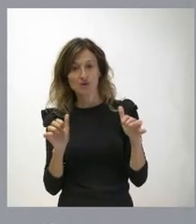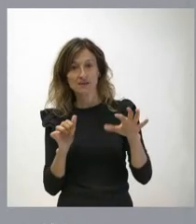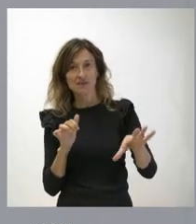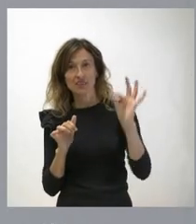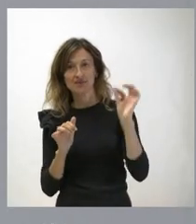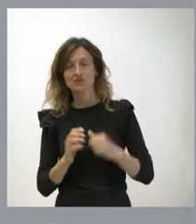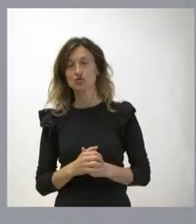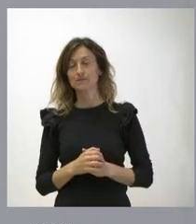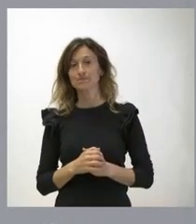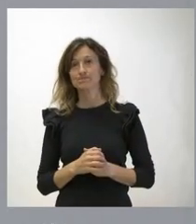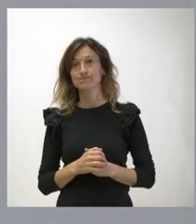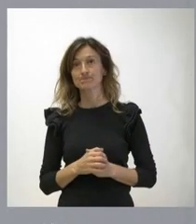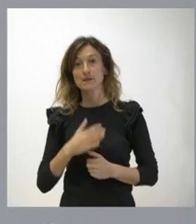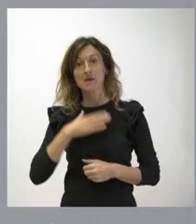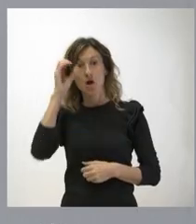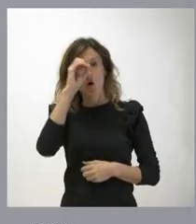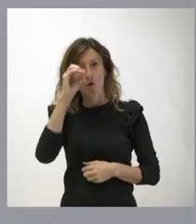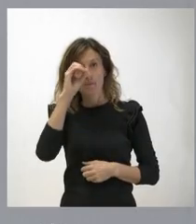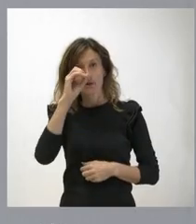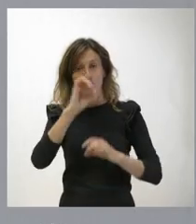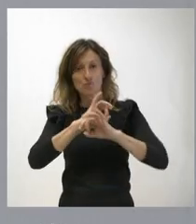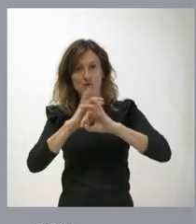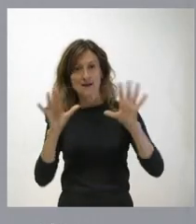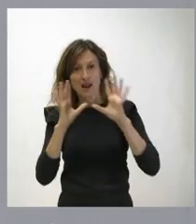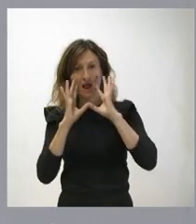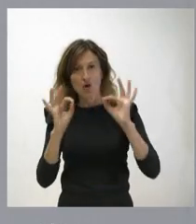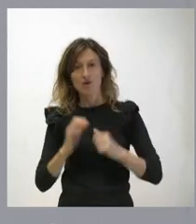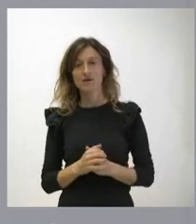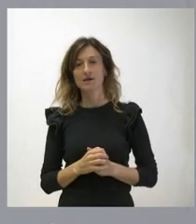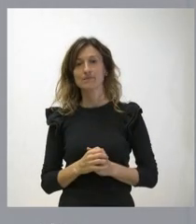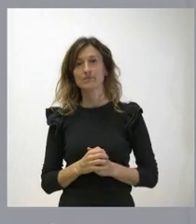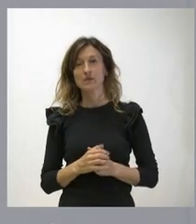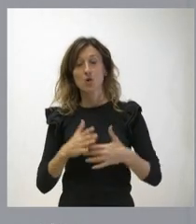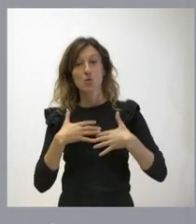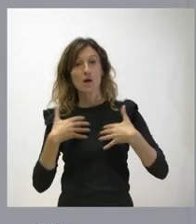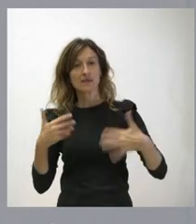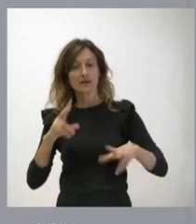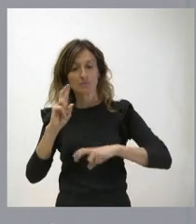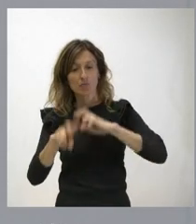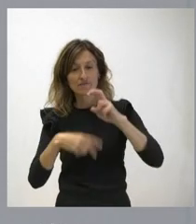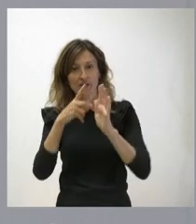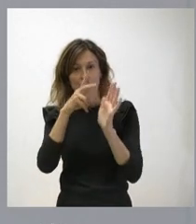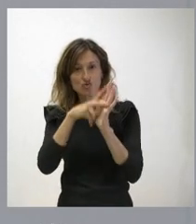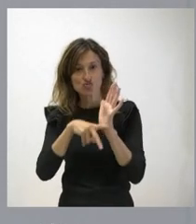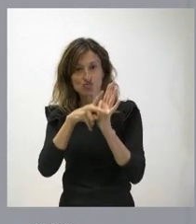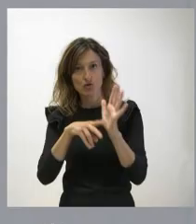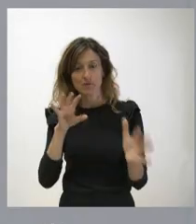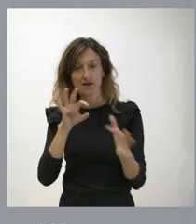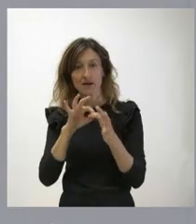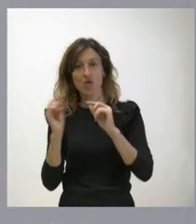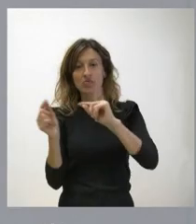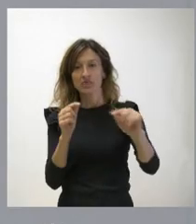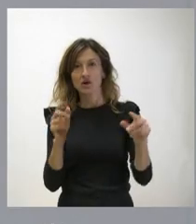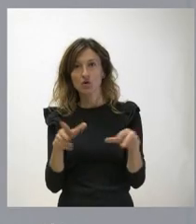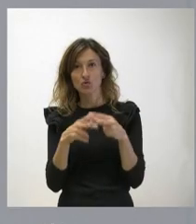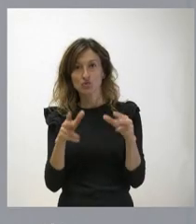nuestra posición es Clara y evidente cualquier de normativas que tengan que ver con el diálogo social deben